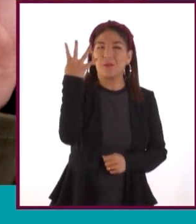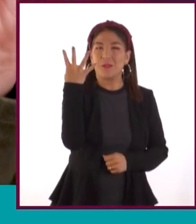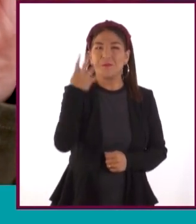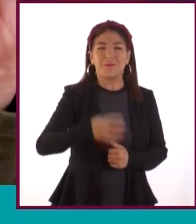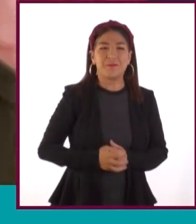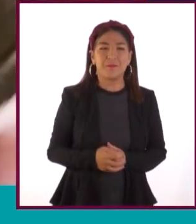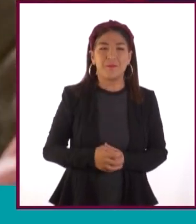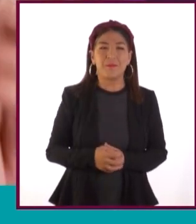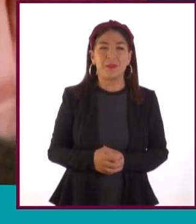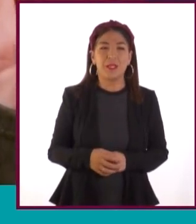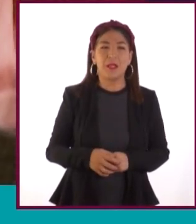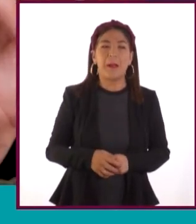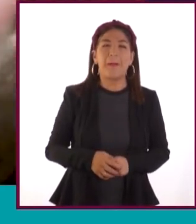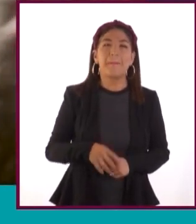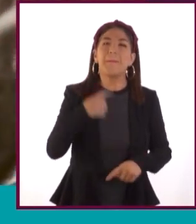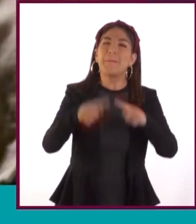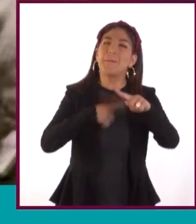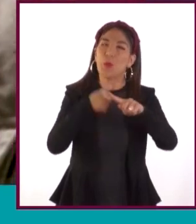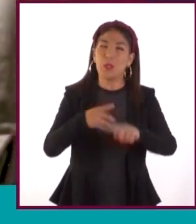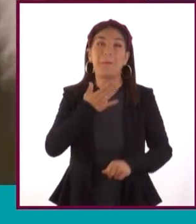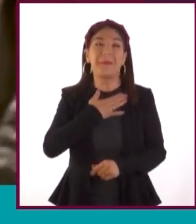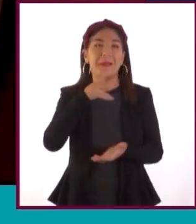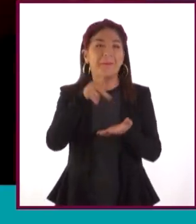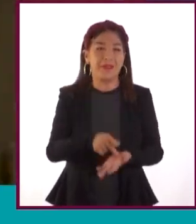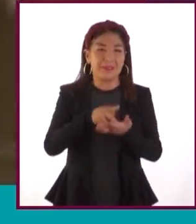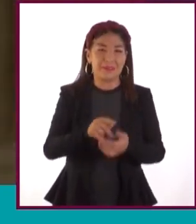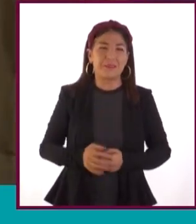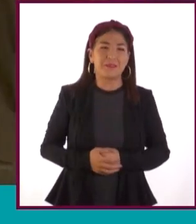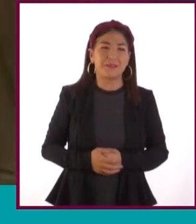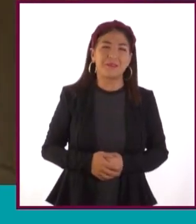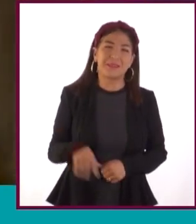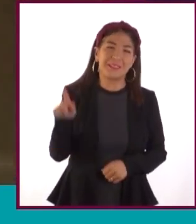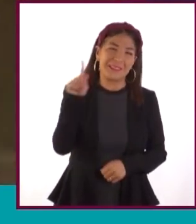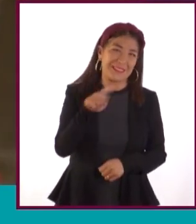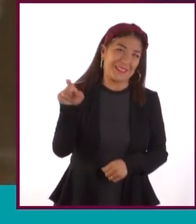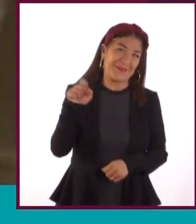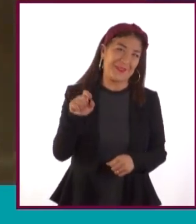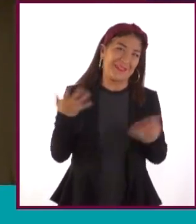Todo eso lo vamos a multiplicar por la masa de la Tierra, que es de